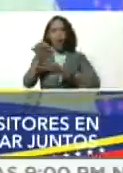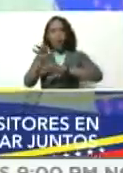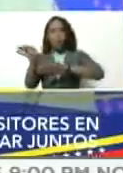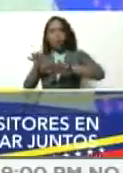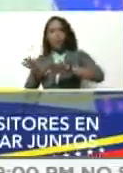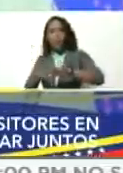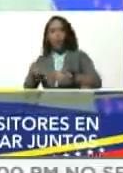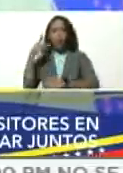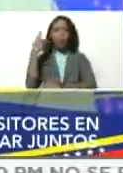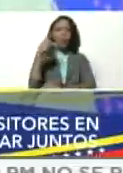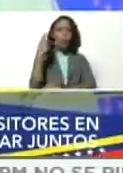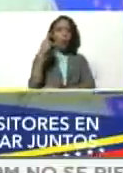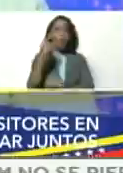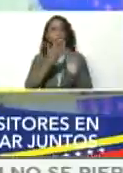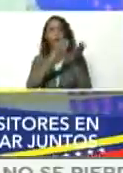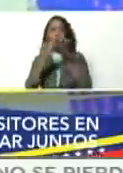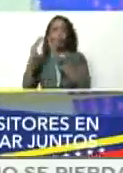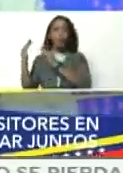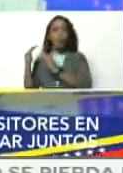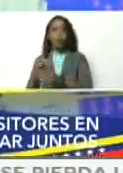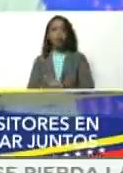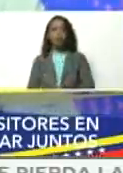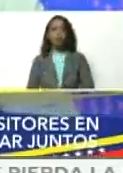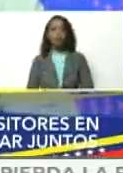las parroquias, en las comunidades.